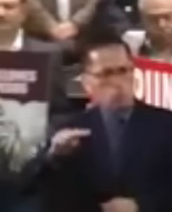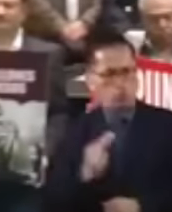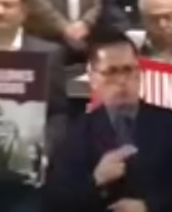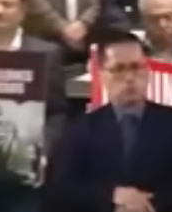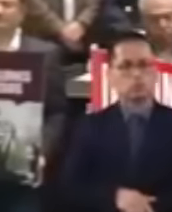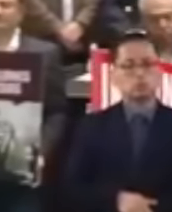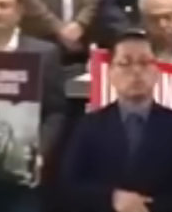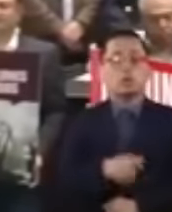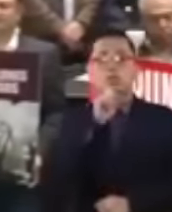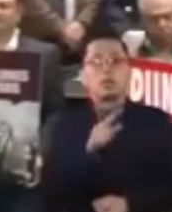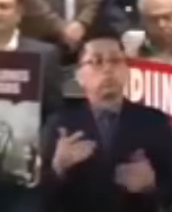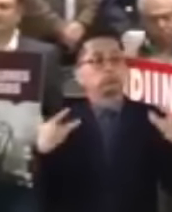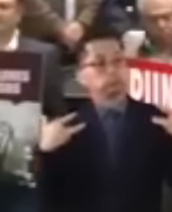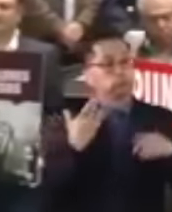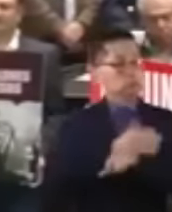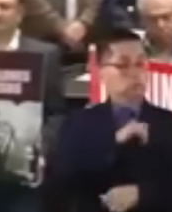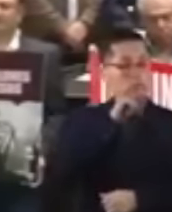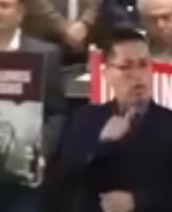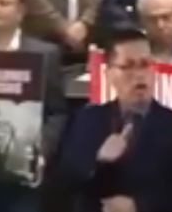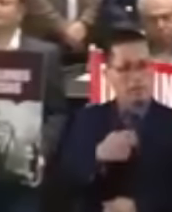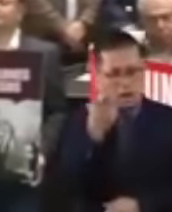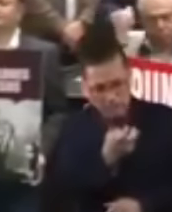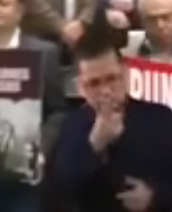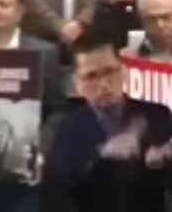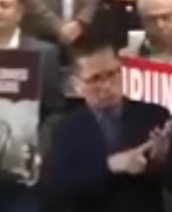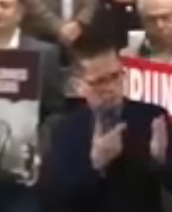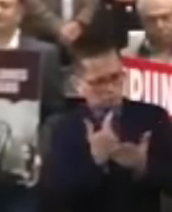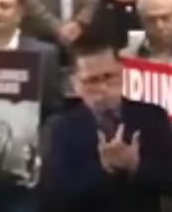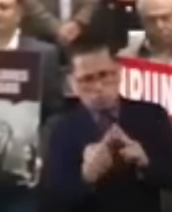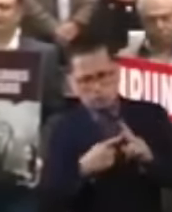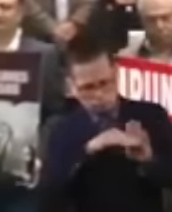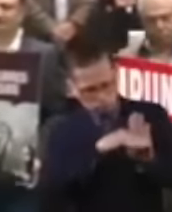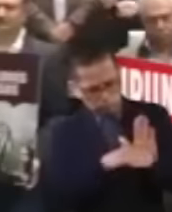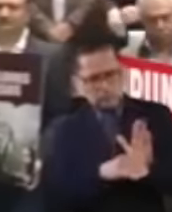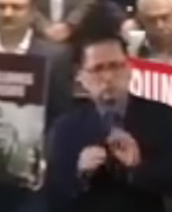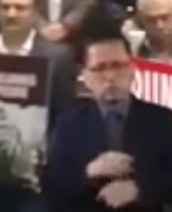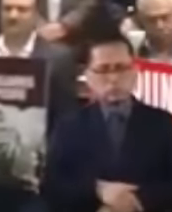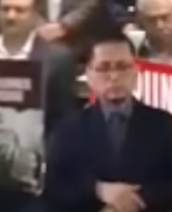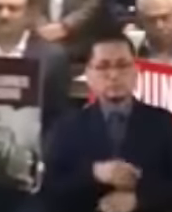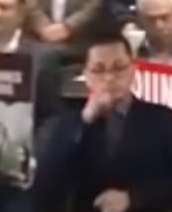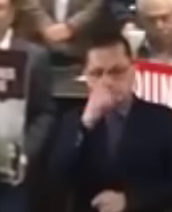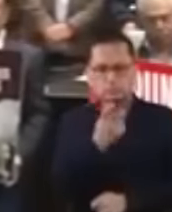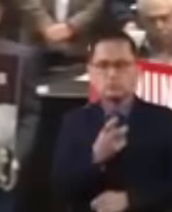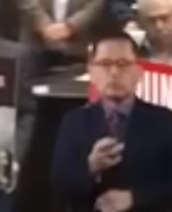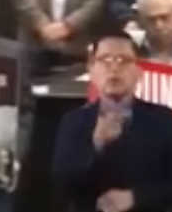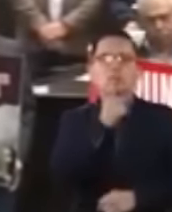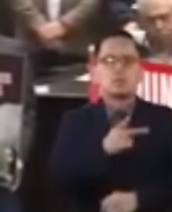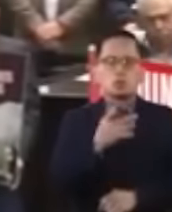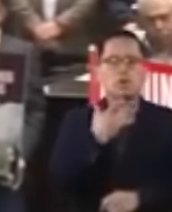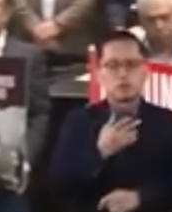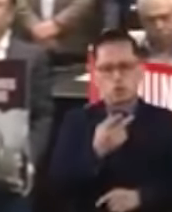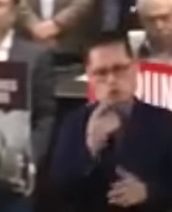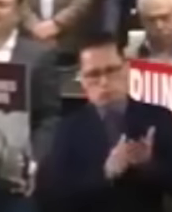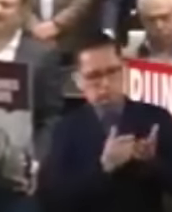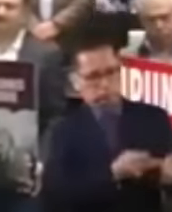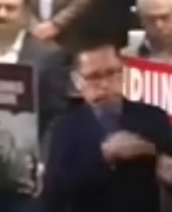es otra bandera roja muy clara de este presupuesto. Si le dedicaran esos recursos del huachicol fiscal, Segalmex